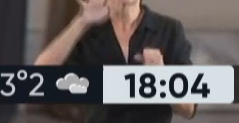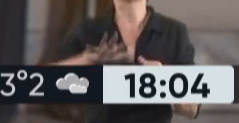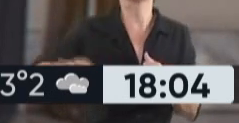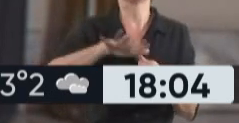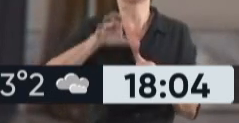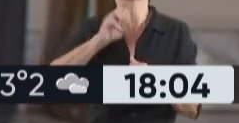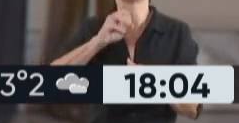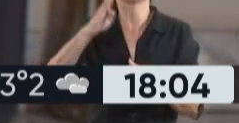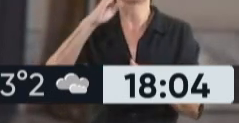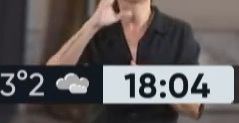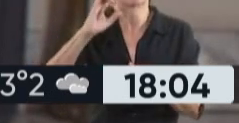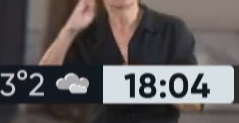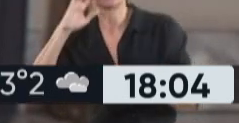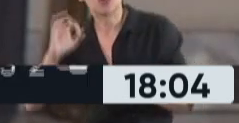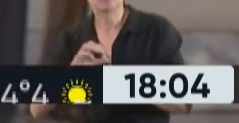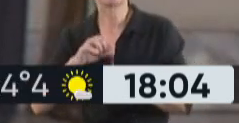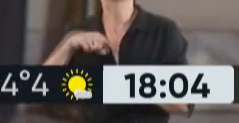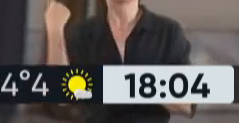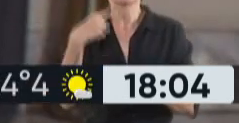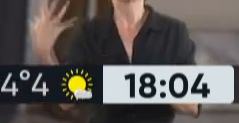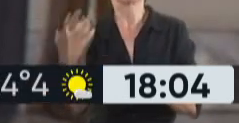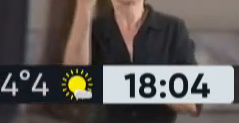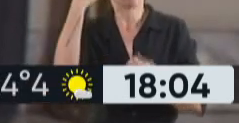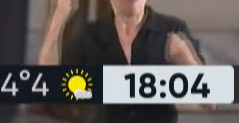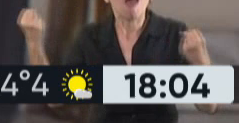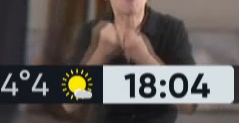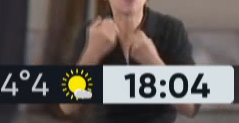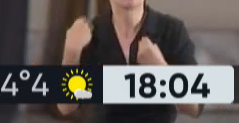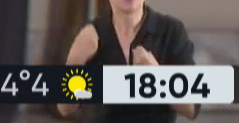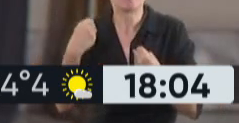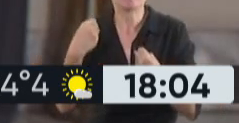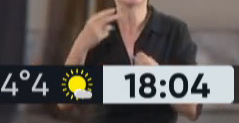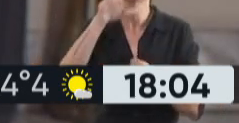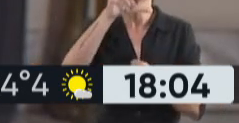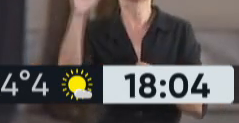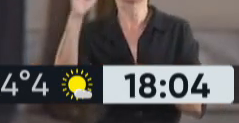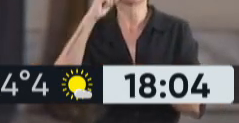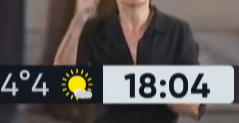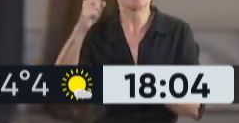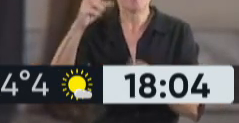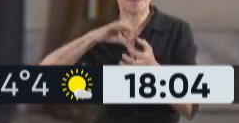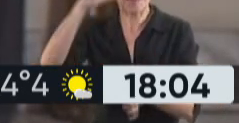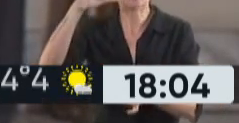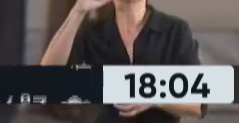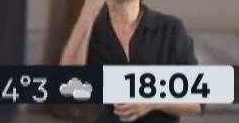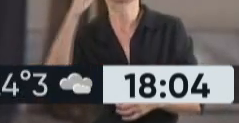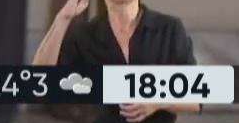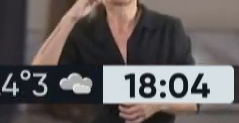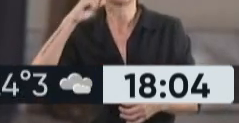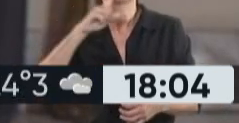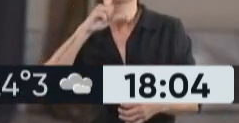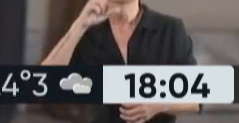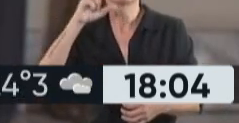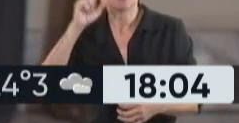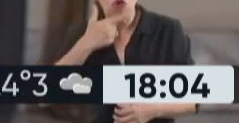Biobío, logramos un acuerdo para el envío de 300.000 metros cúbicos hasta septiembre del 2023, que ha